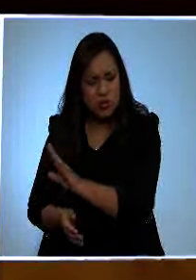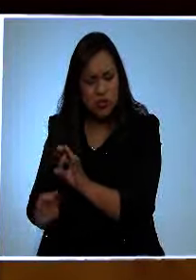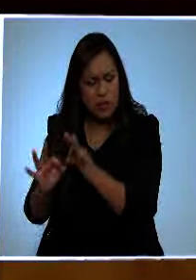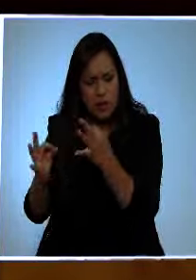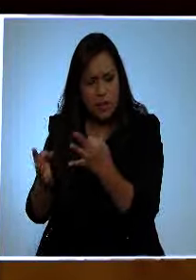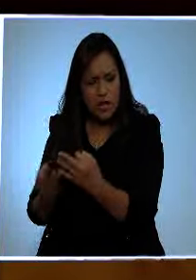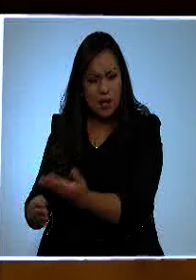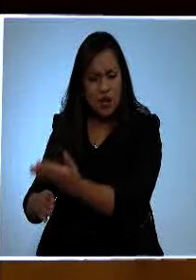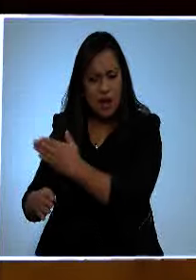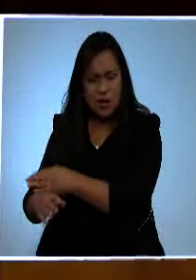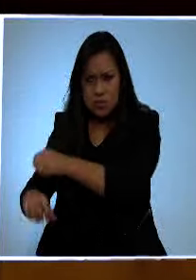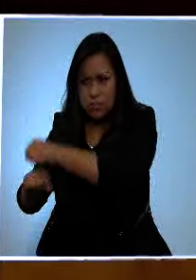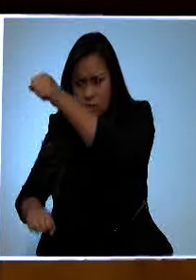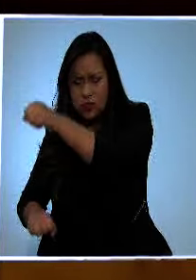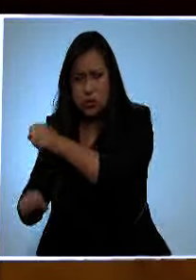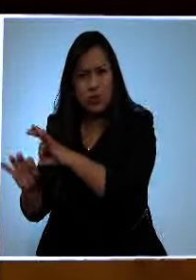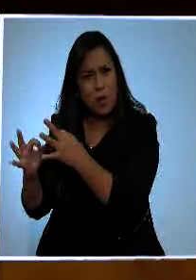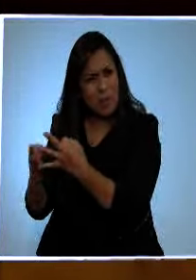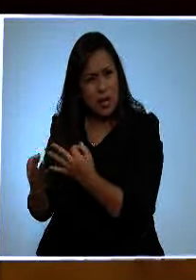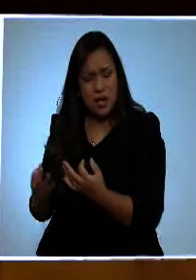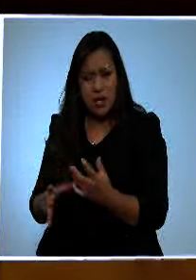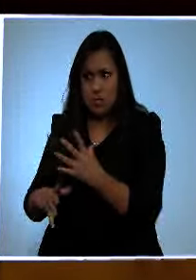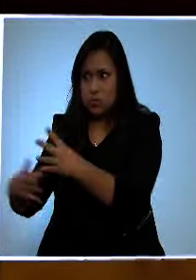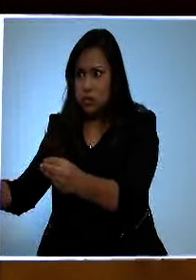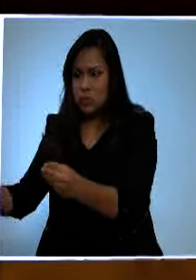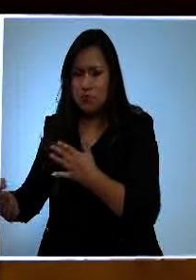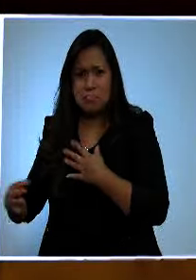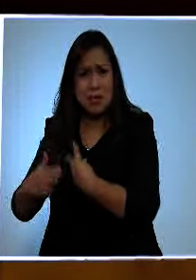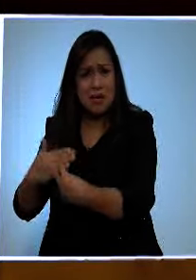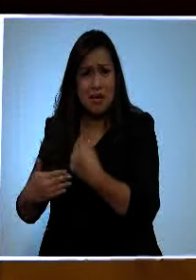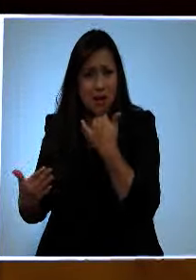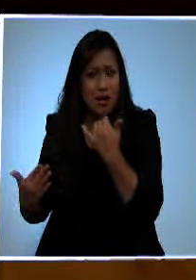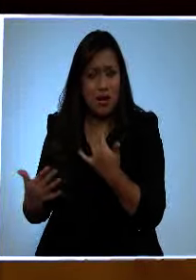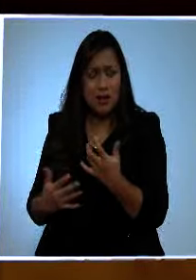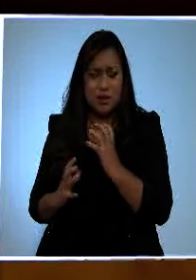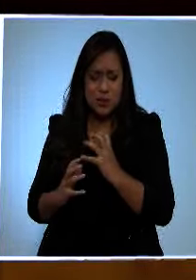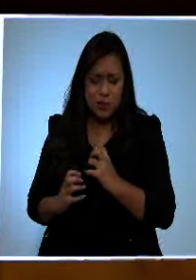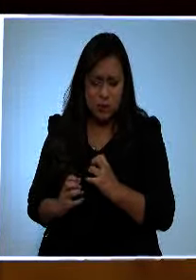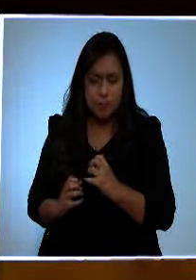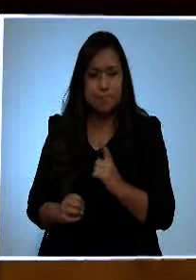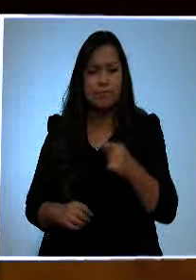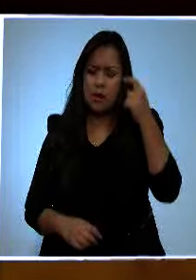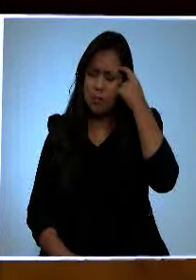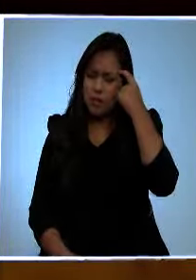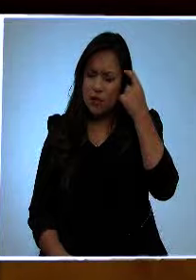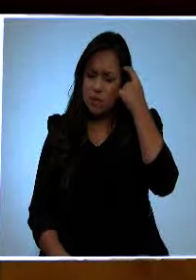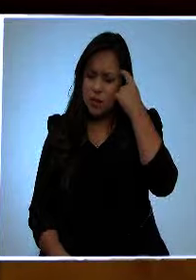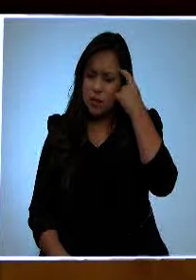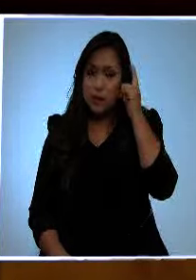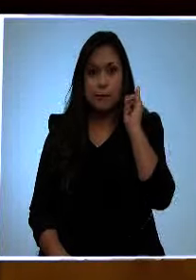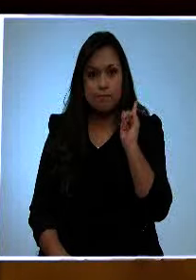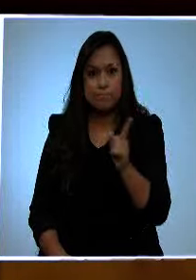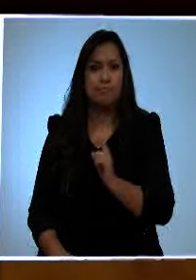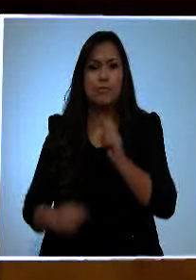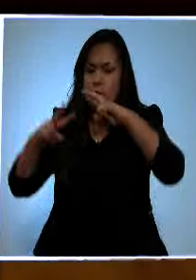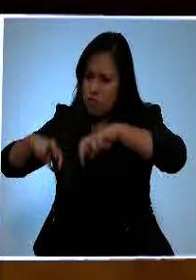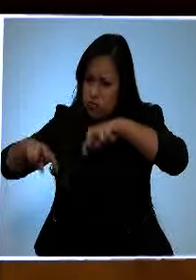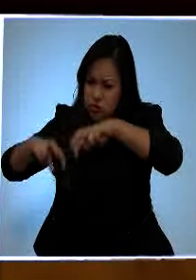están sufriendo por su desaparición y de ahí Es que él empezó a investigar y a buscar una fórmula de cómo